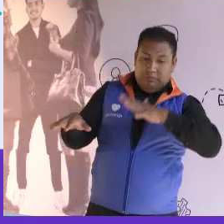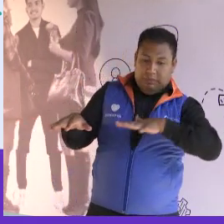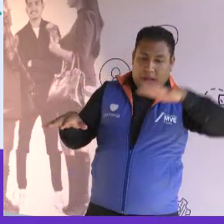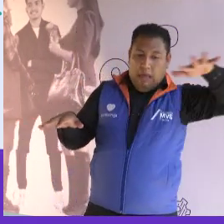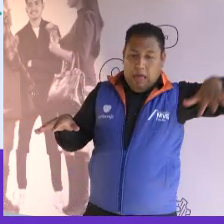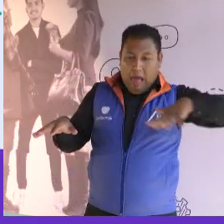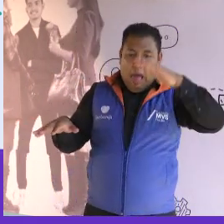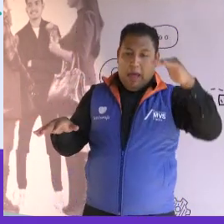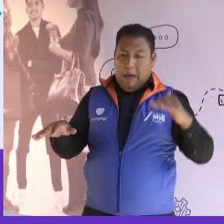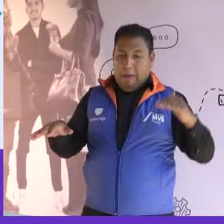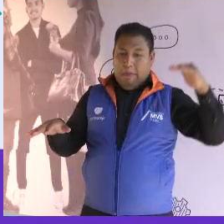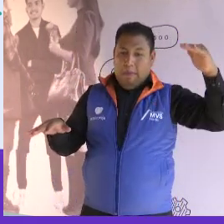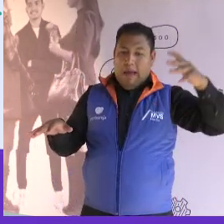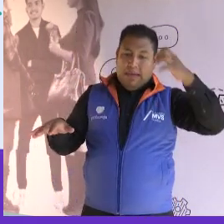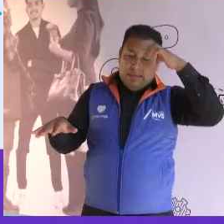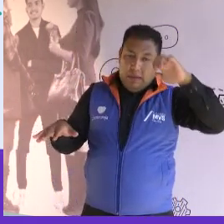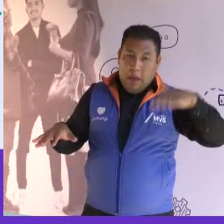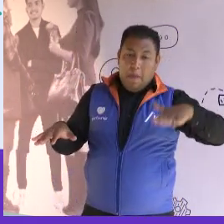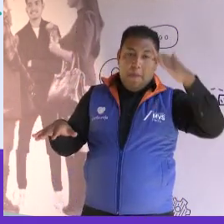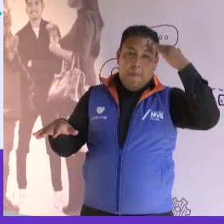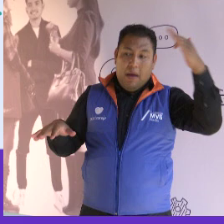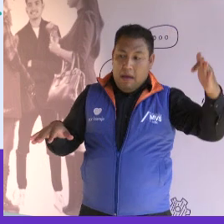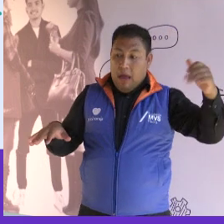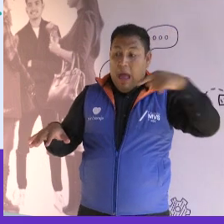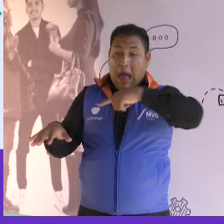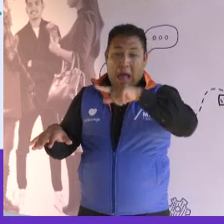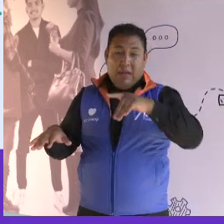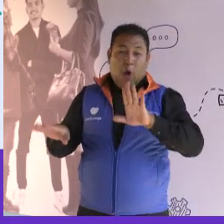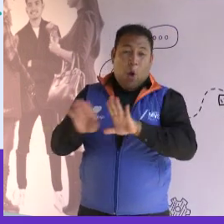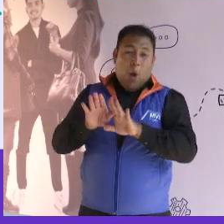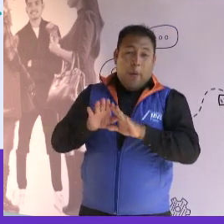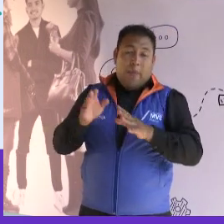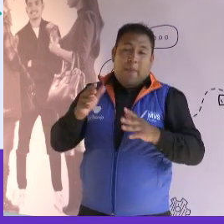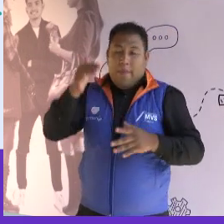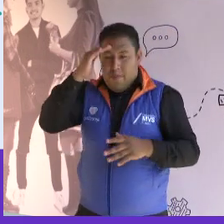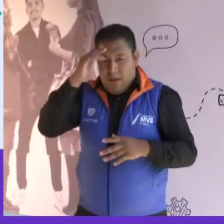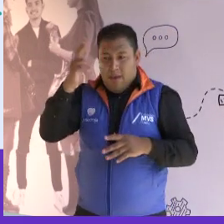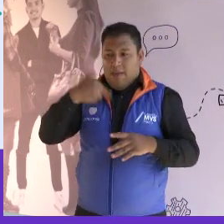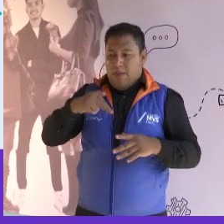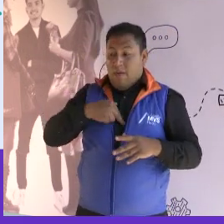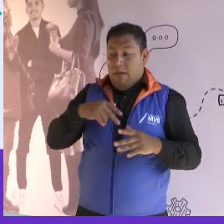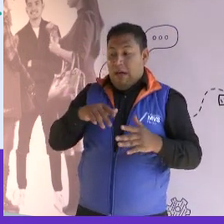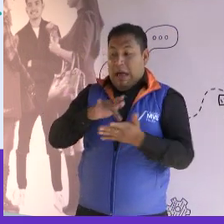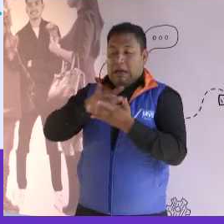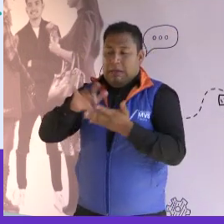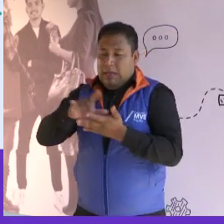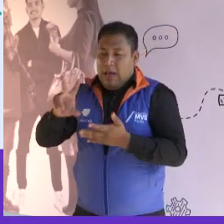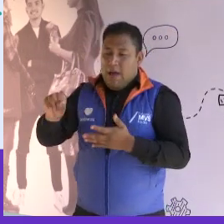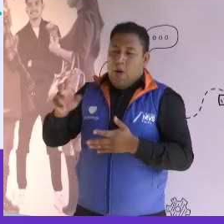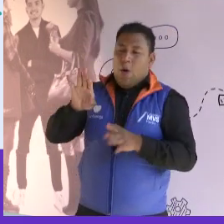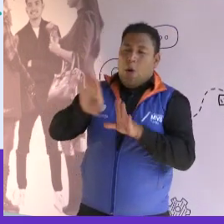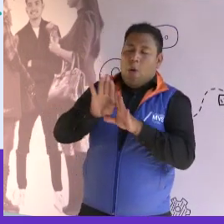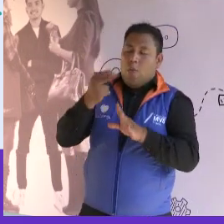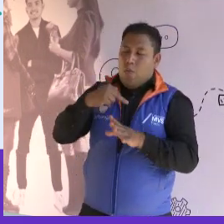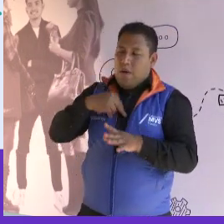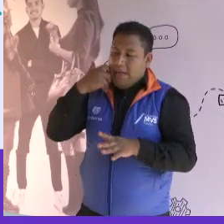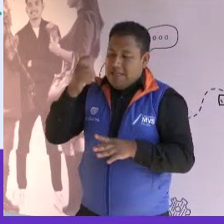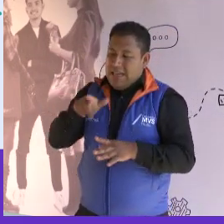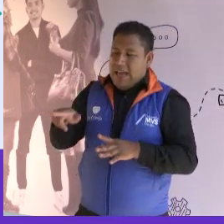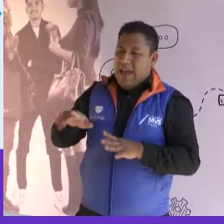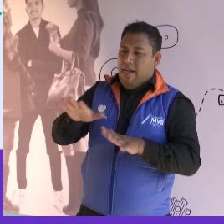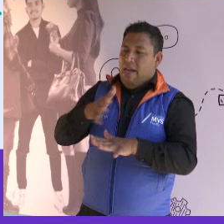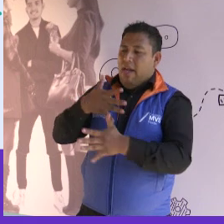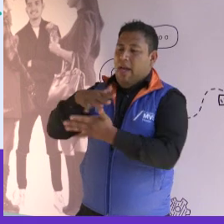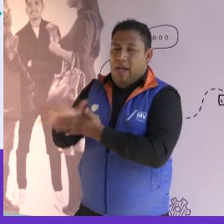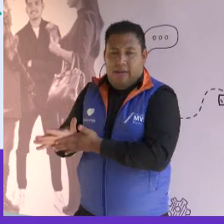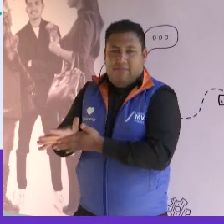en realidad que vas más bien como a apoyar, ¿no?, el trabajo de las organizaciones locales. Entonces ahí es donde yo veo un reto muy grande.